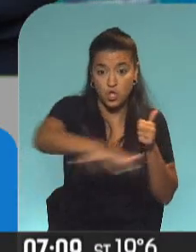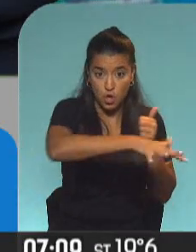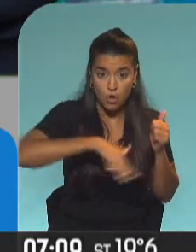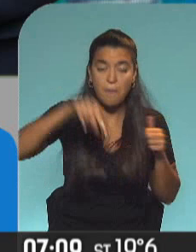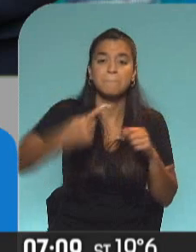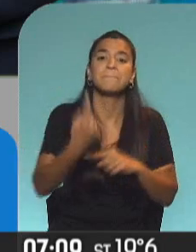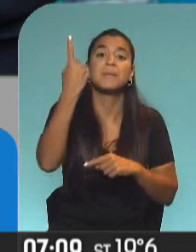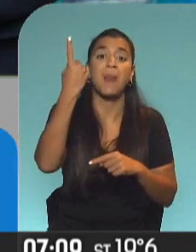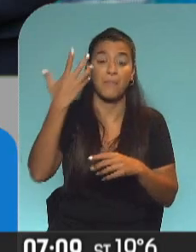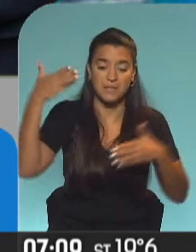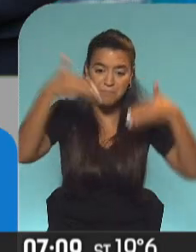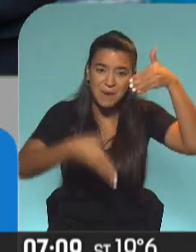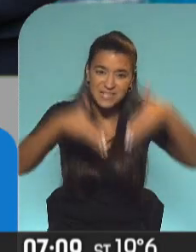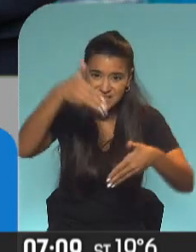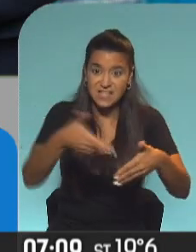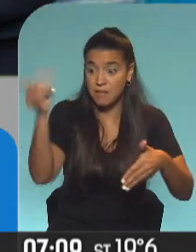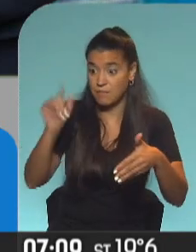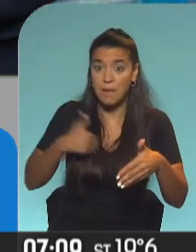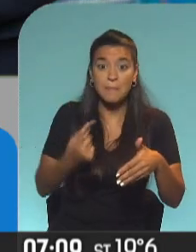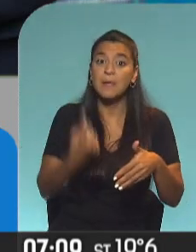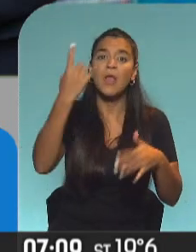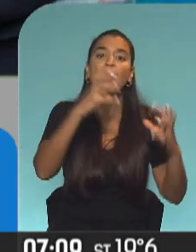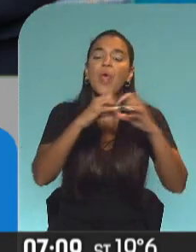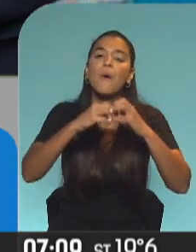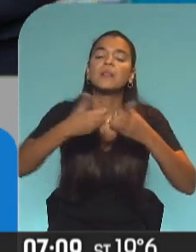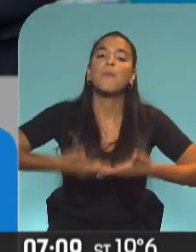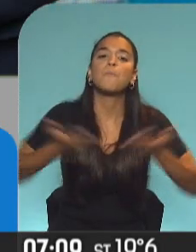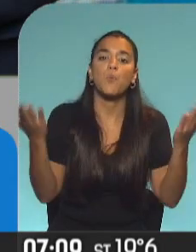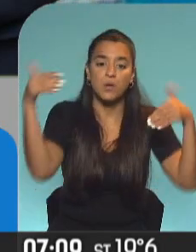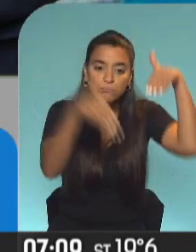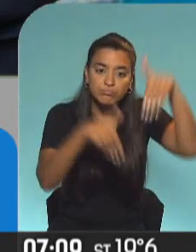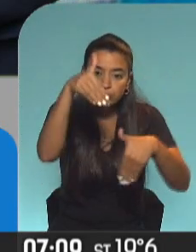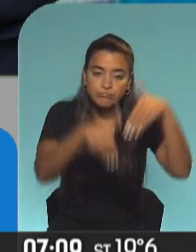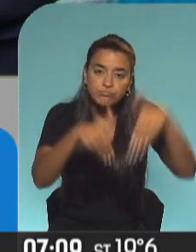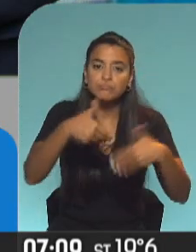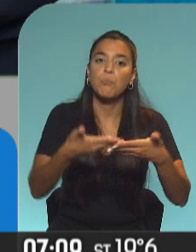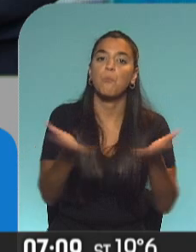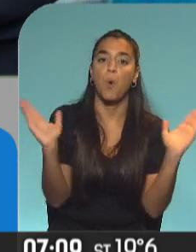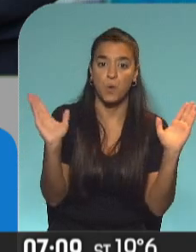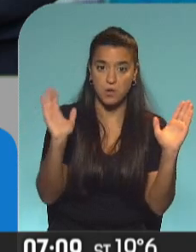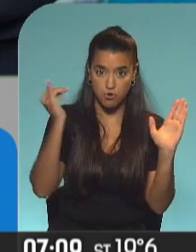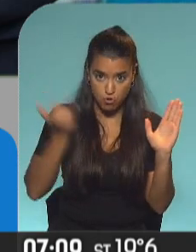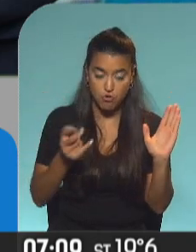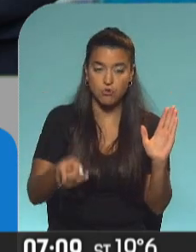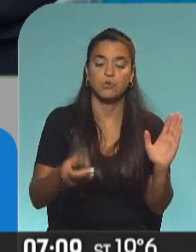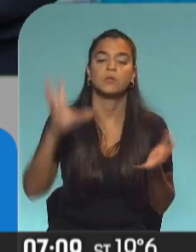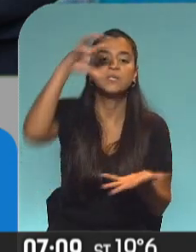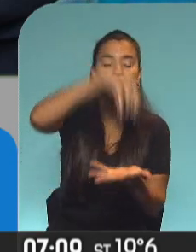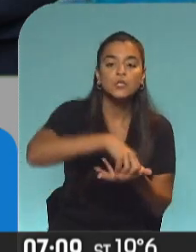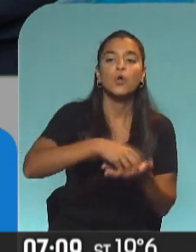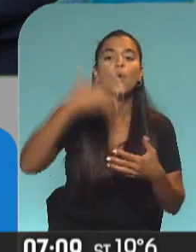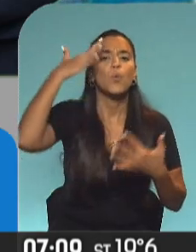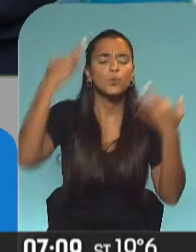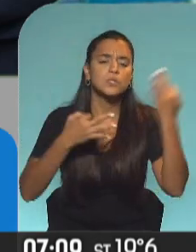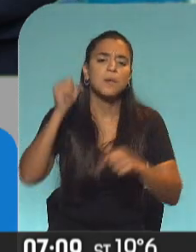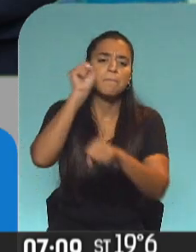presencial en todo el país, un debate público en audiencia presencial, en audiencia pública, en el Centro de Justicia Penal de la